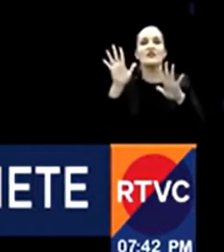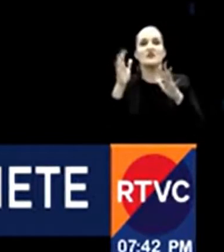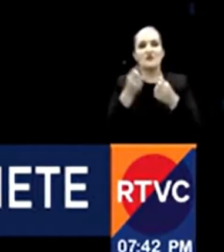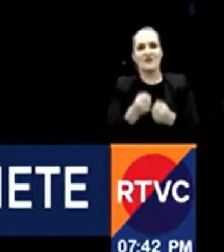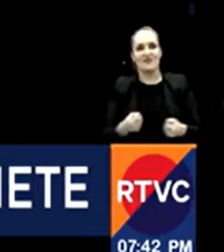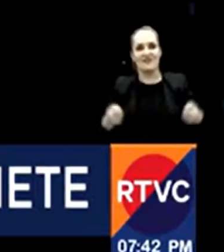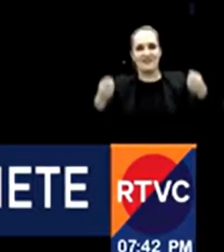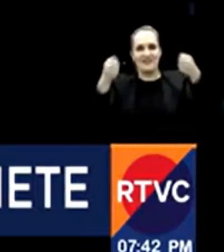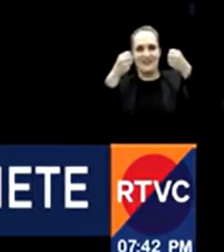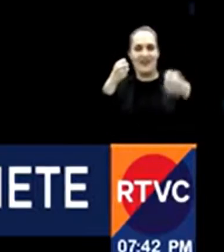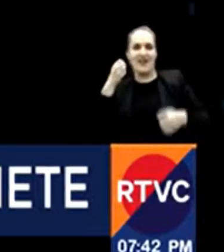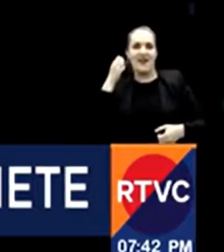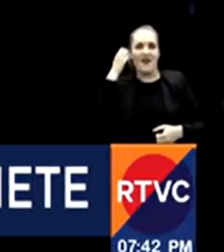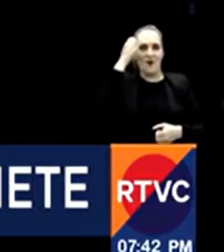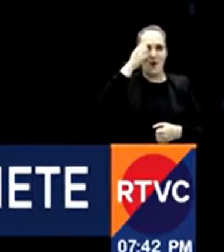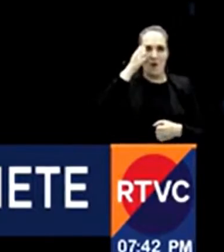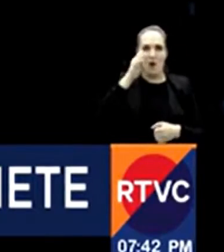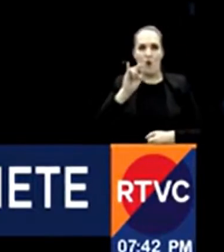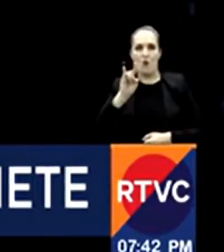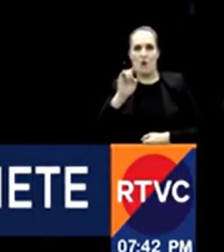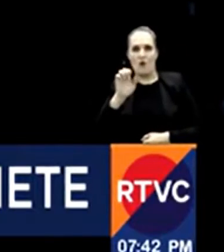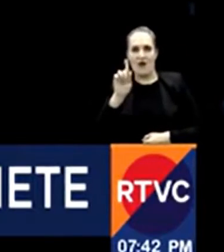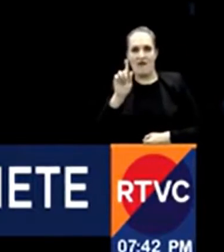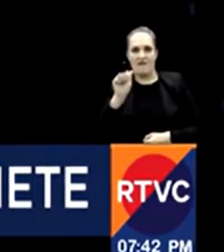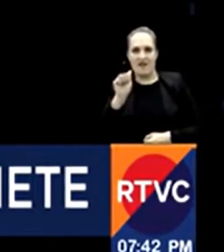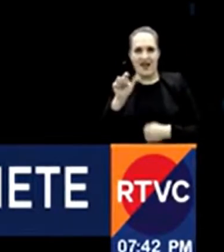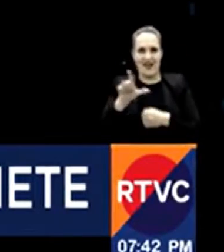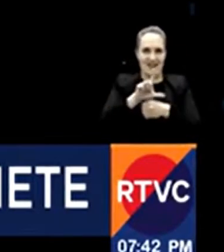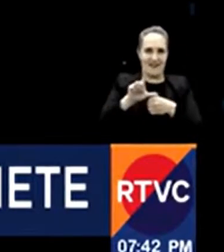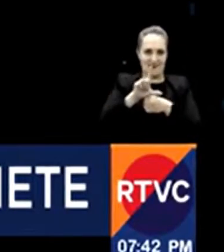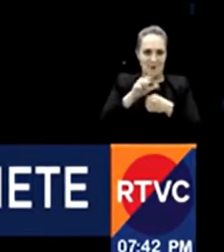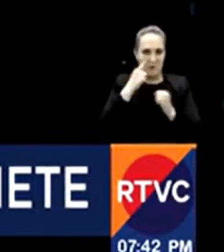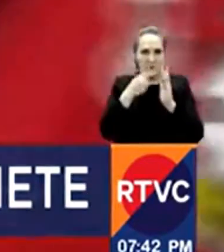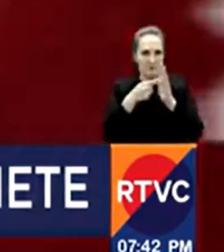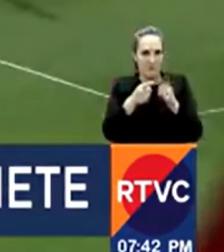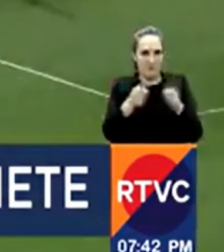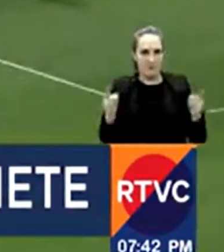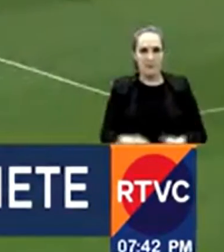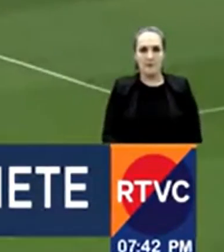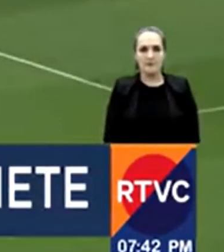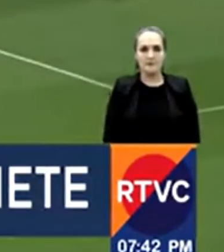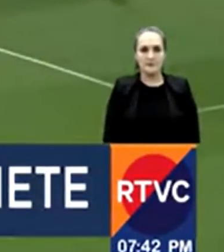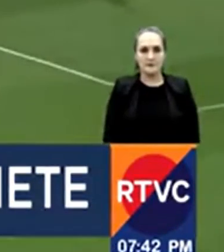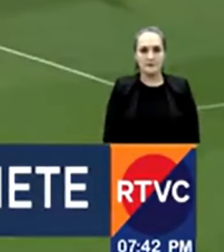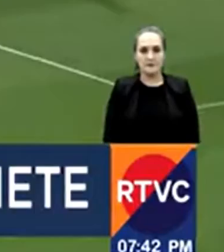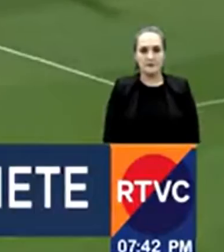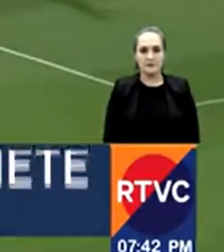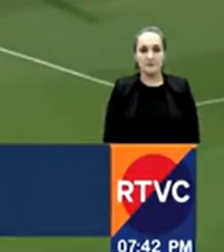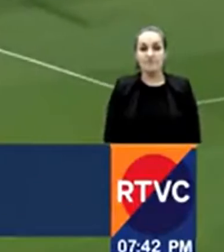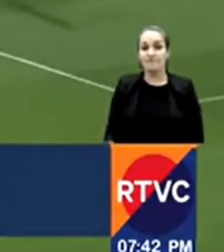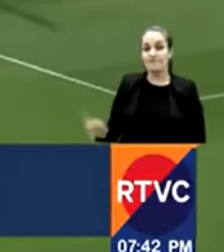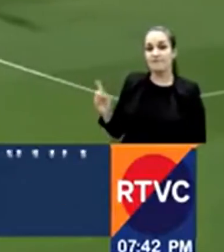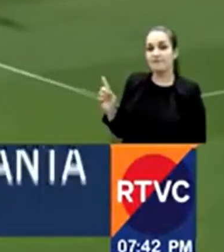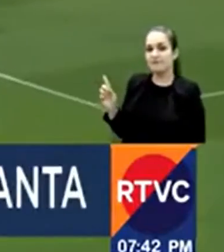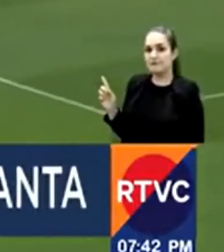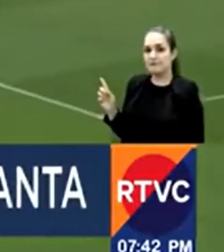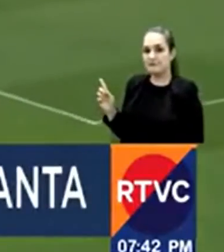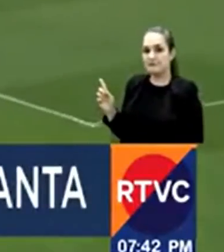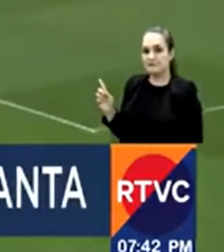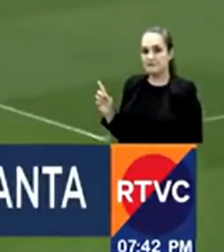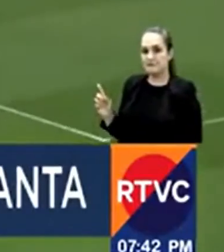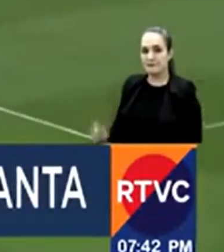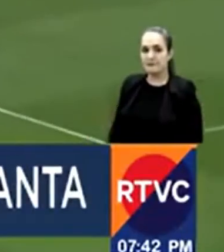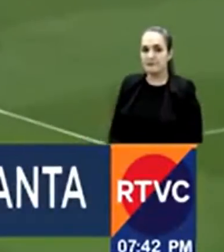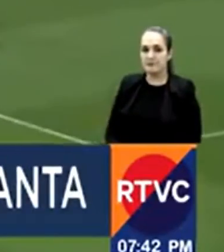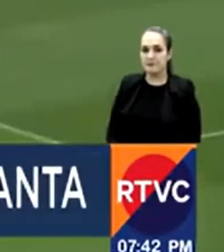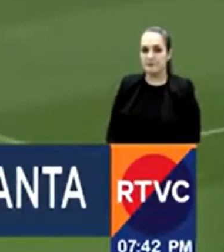Por eso nosotros aquí hacemos el repaso de lo más destacado de los colombianos. Con esta jugada magistral fabricada por Ruslan